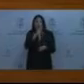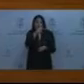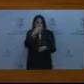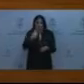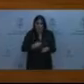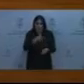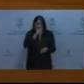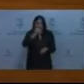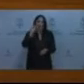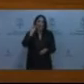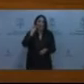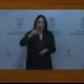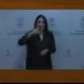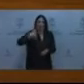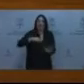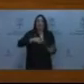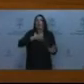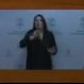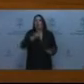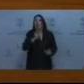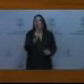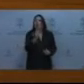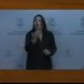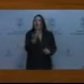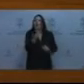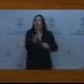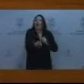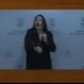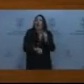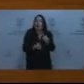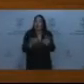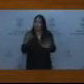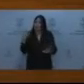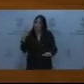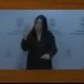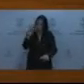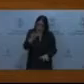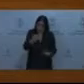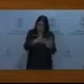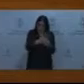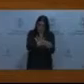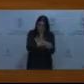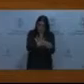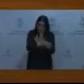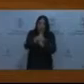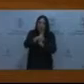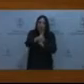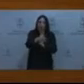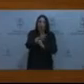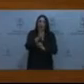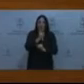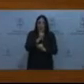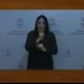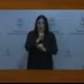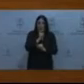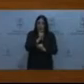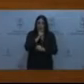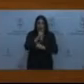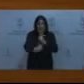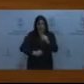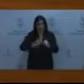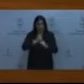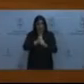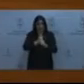2012. Quizá también sea gradual ese pago, pero ya van 4 años en este caso. ¿Cuándo y cómo? Otra legislatura